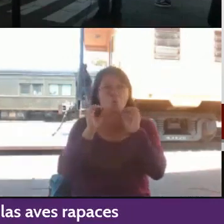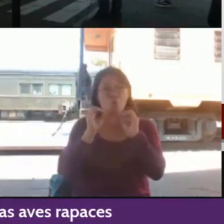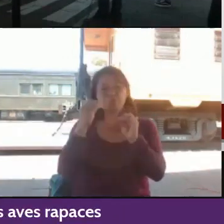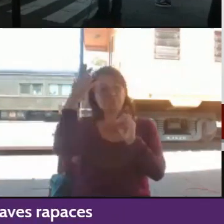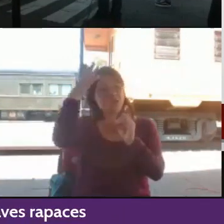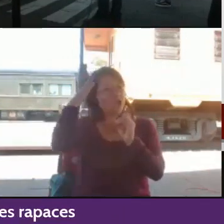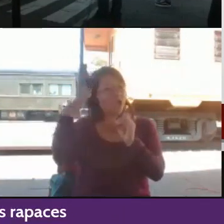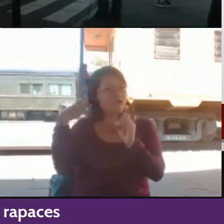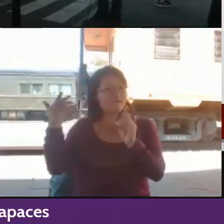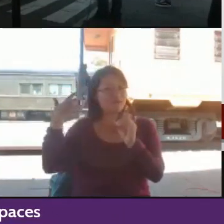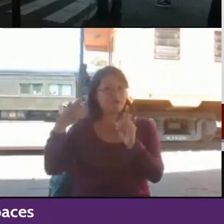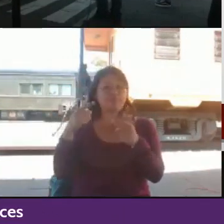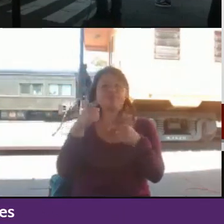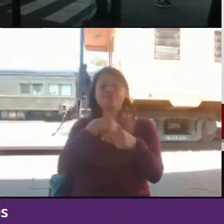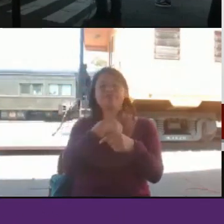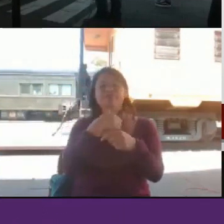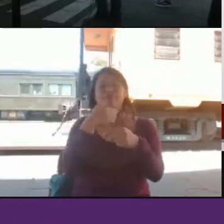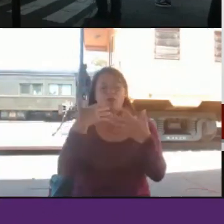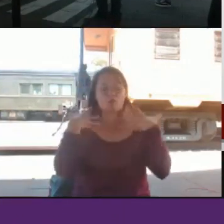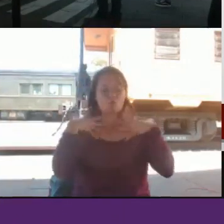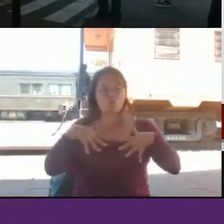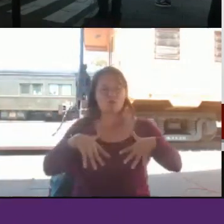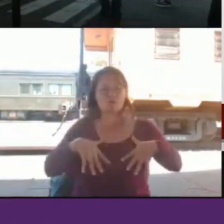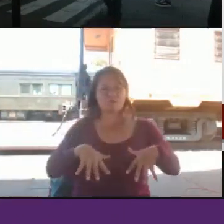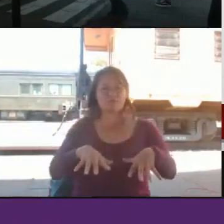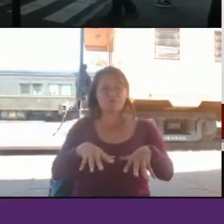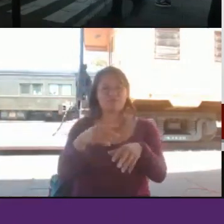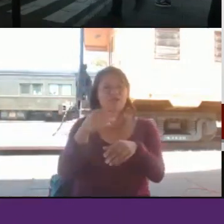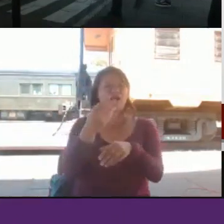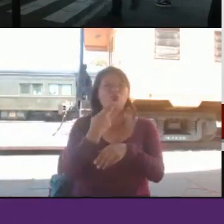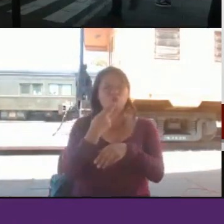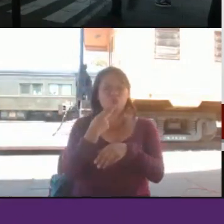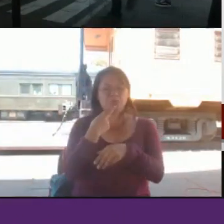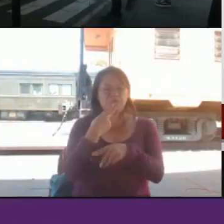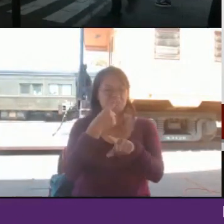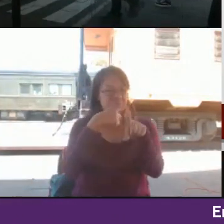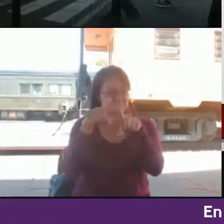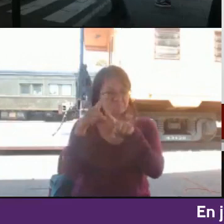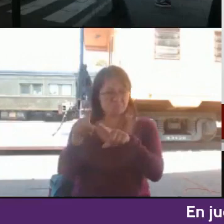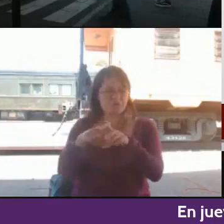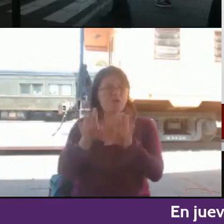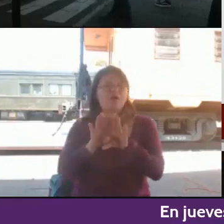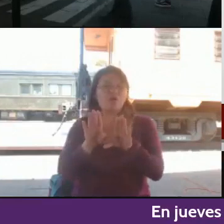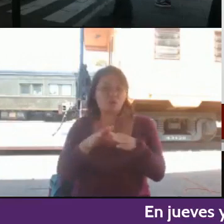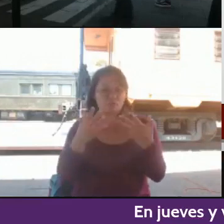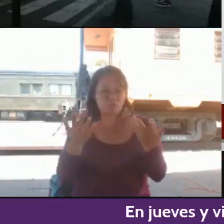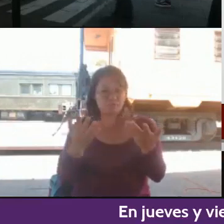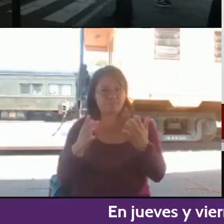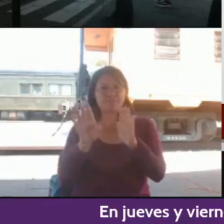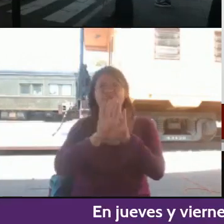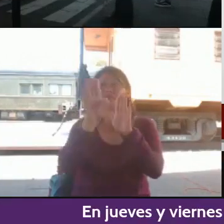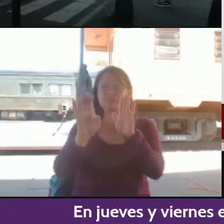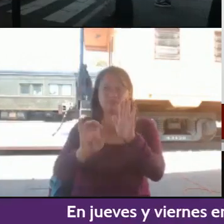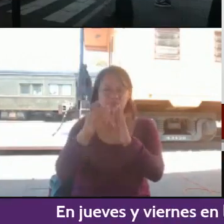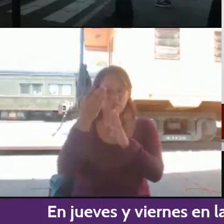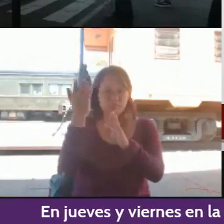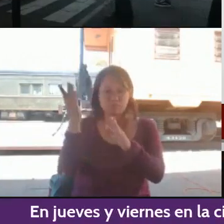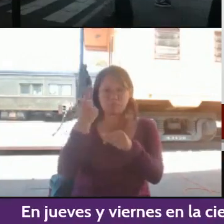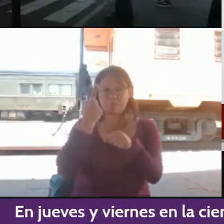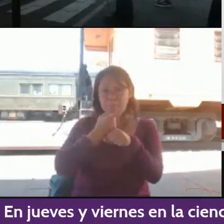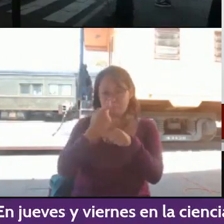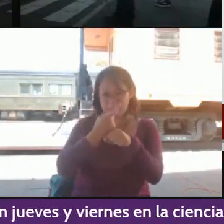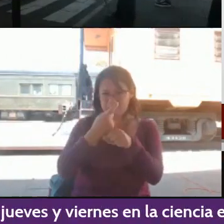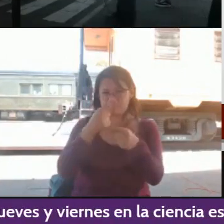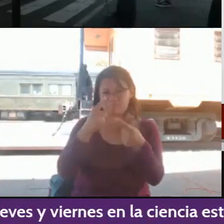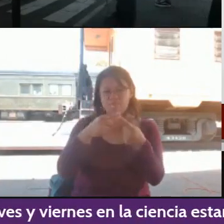de queratina que le van a dar cobertura y van a tener varias funciones. En el caso de nuestras aves aquí, primero sirven